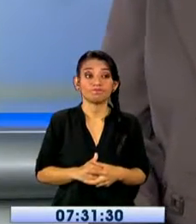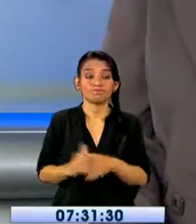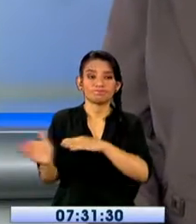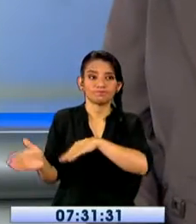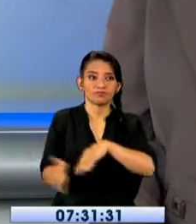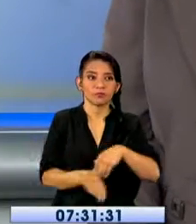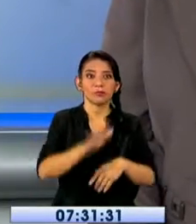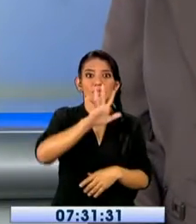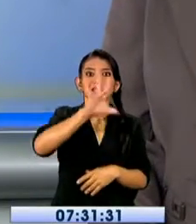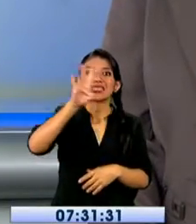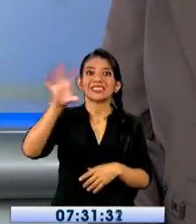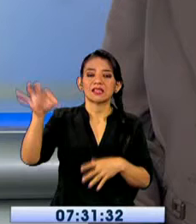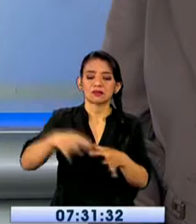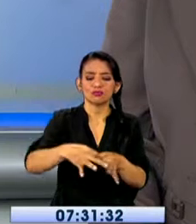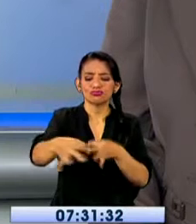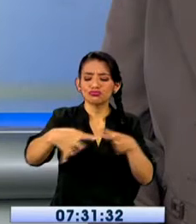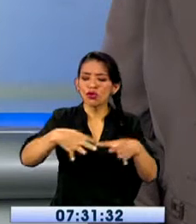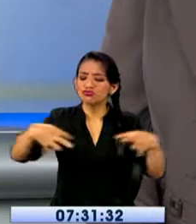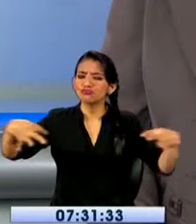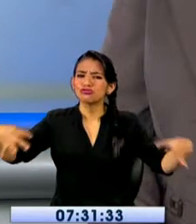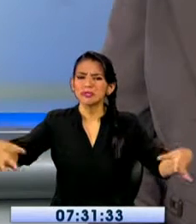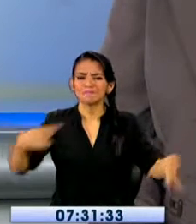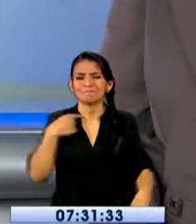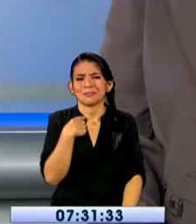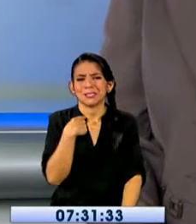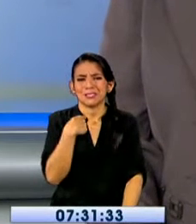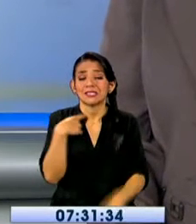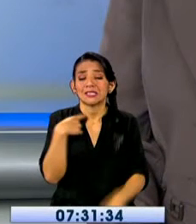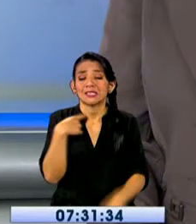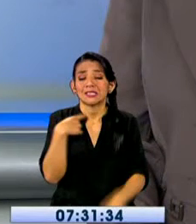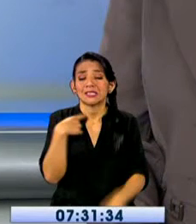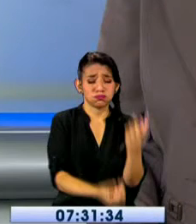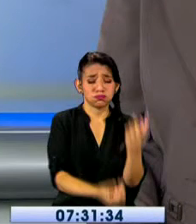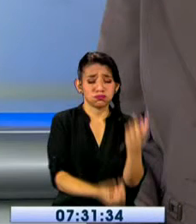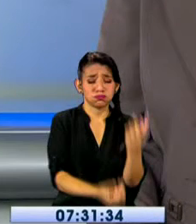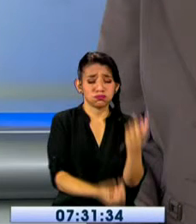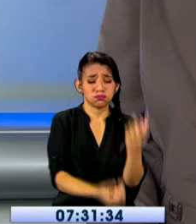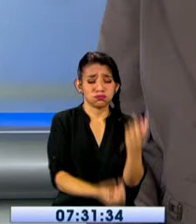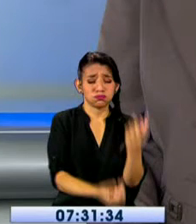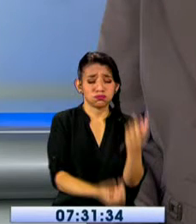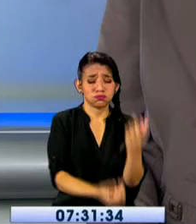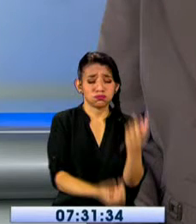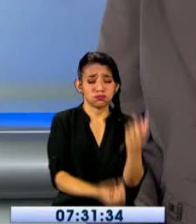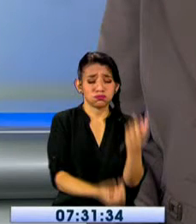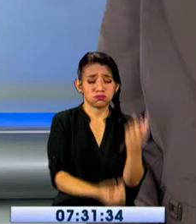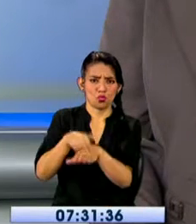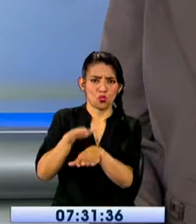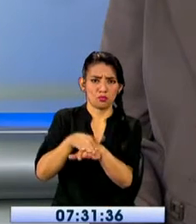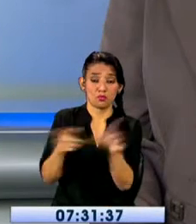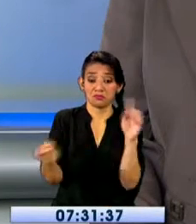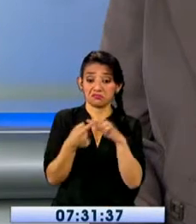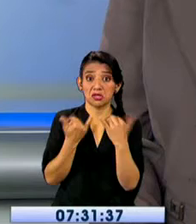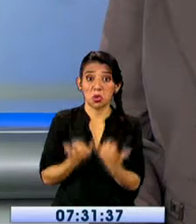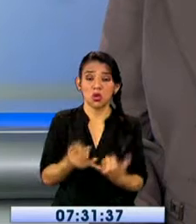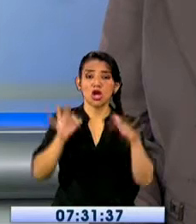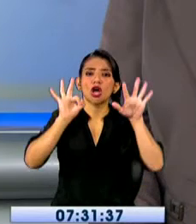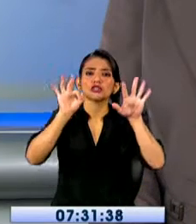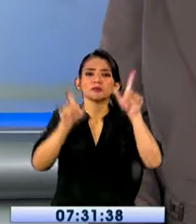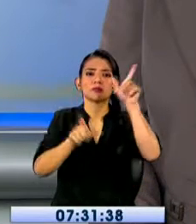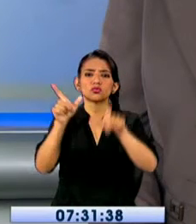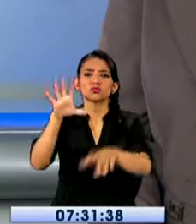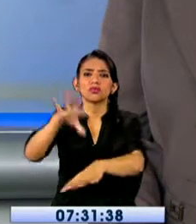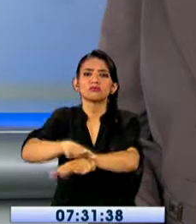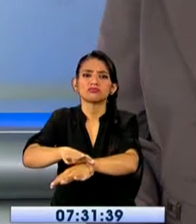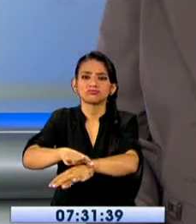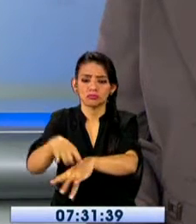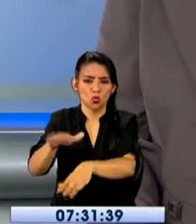570 hectáreas afectadas tras los incendios en Quito. De ellos, la mayoría han sido provocados. Hasta el momento se han detenido a 8 personas acusadas de iniciar